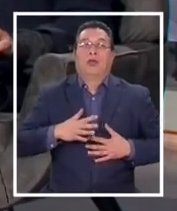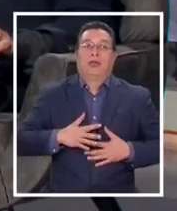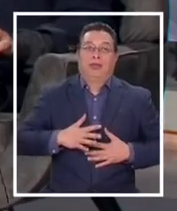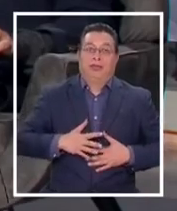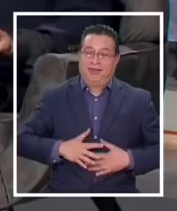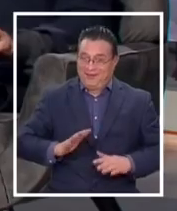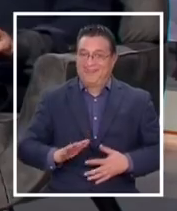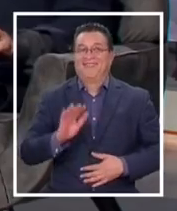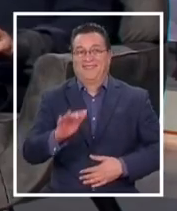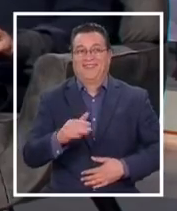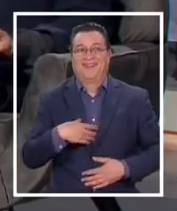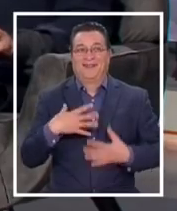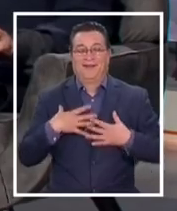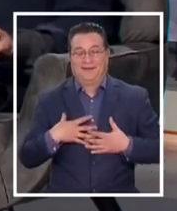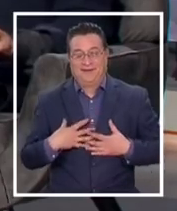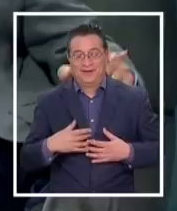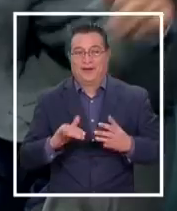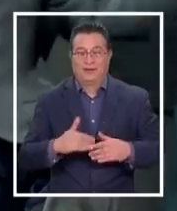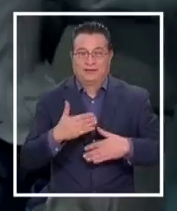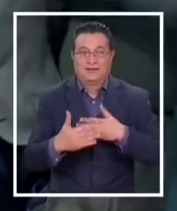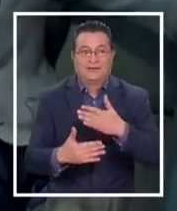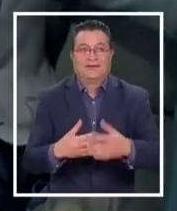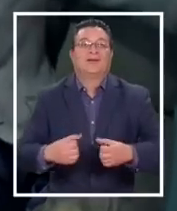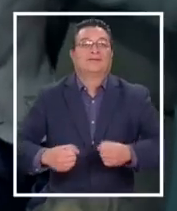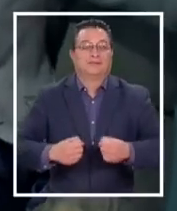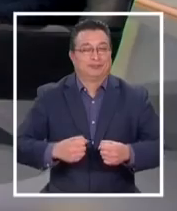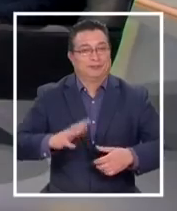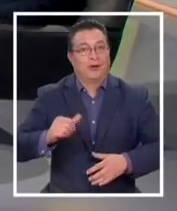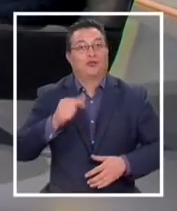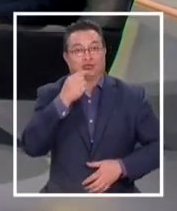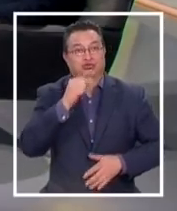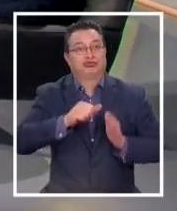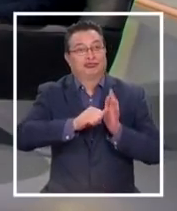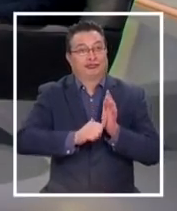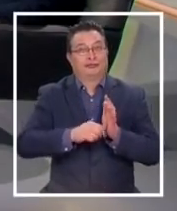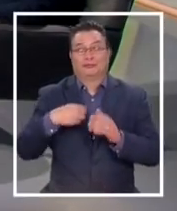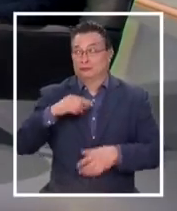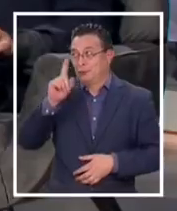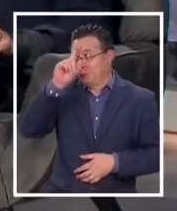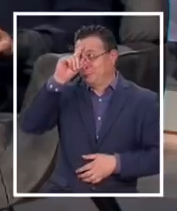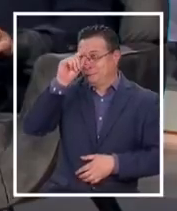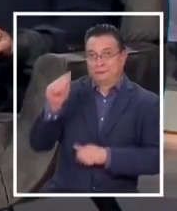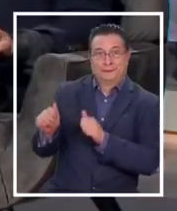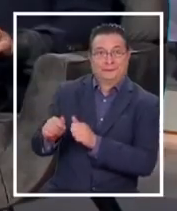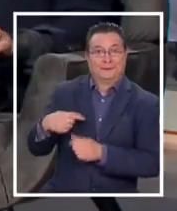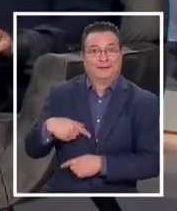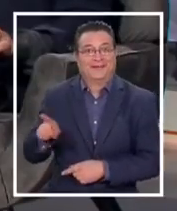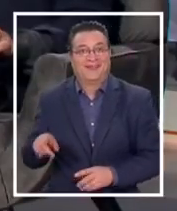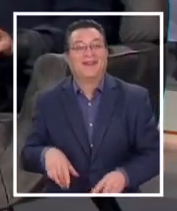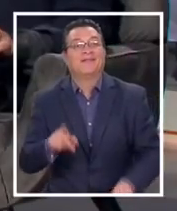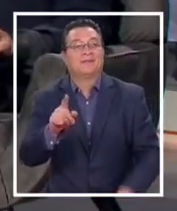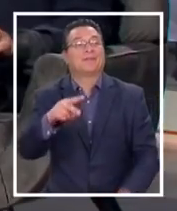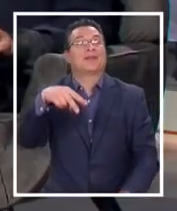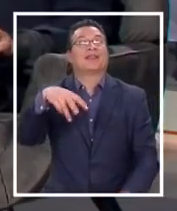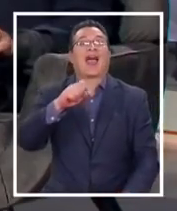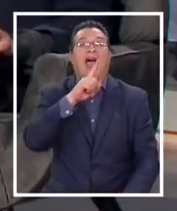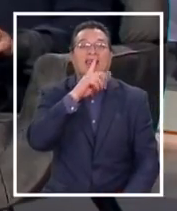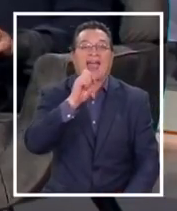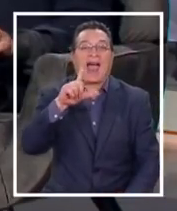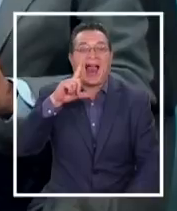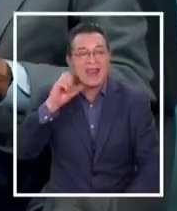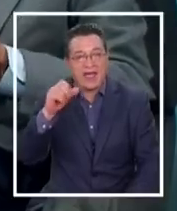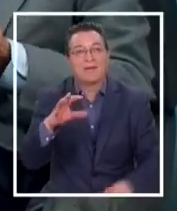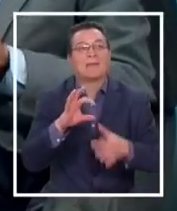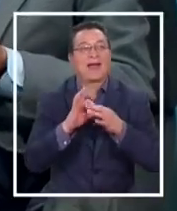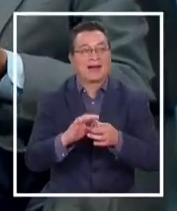no, güey. Convaleciente, pero... Está mirando su boquilla. Estamos cerca del hospital aquí. Natalia González, muy buenas noches y gracias por estar aquí. Hola,